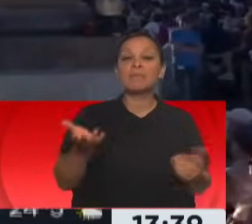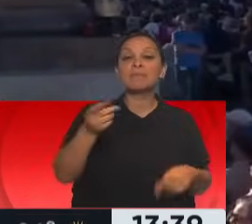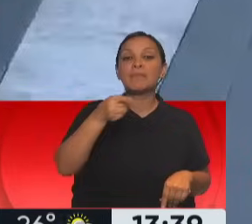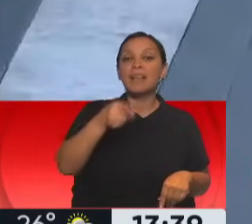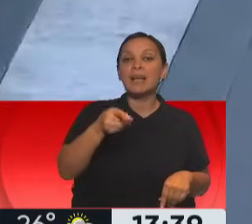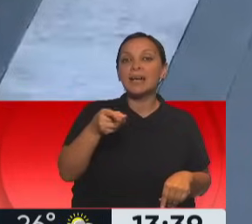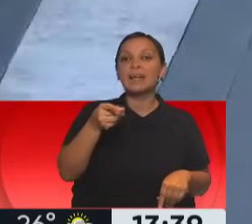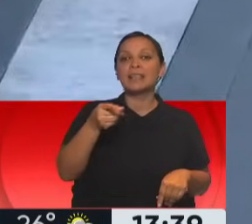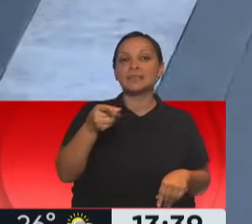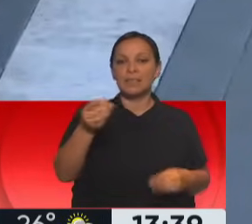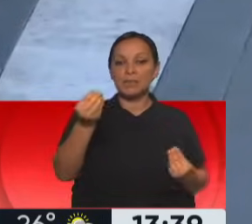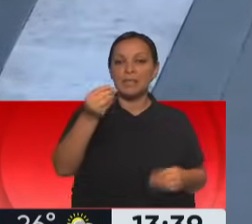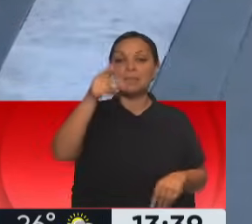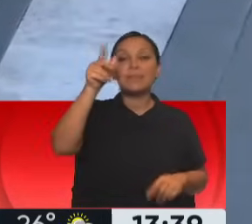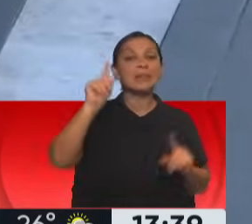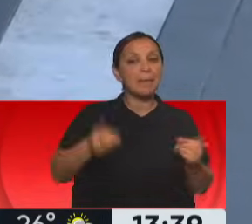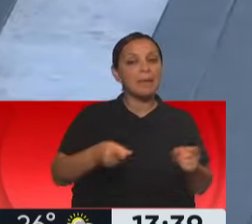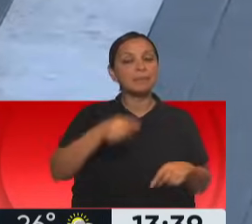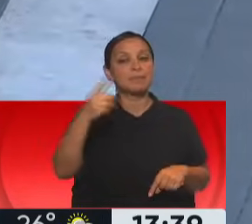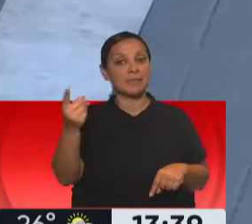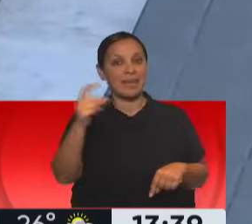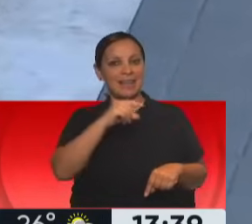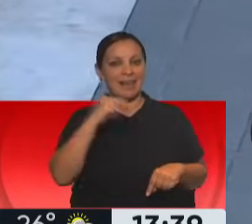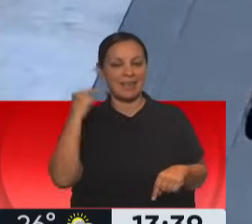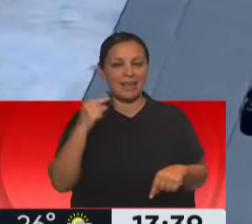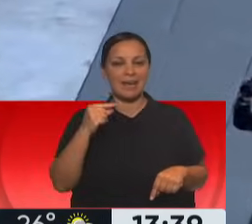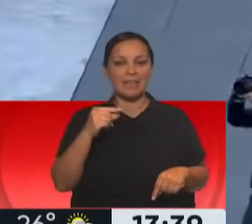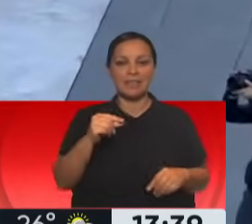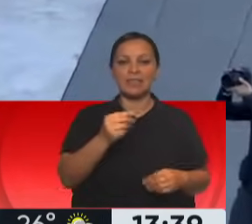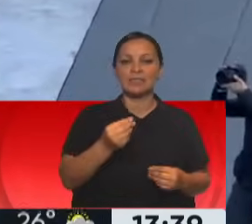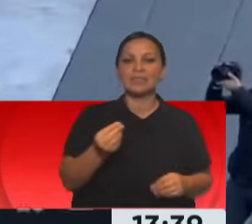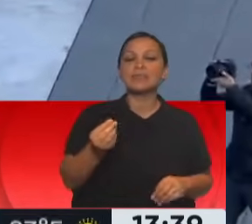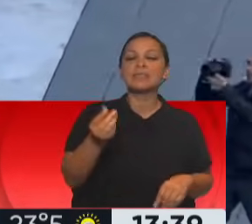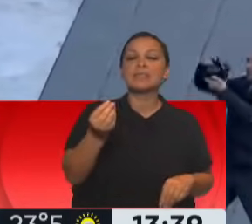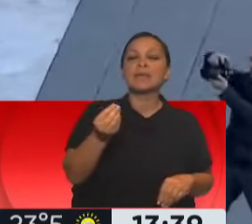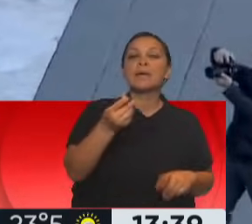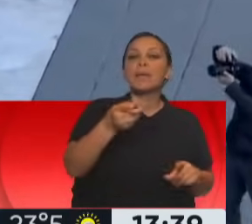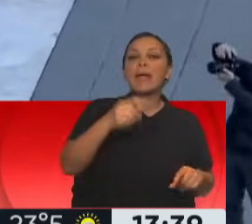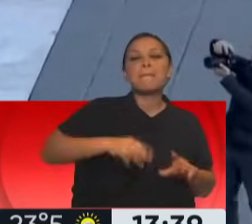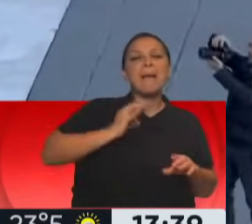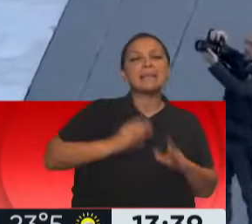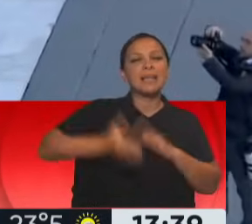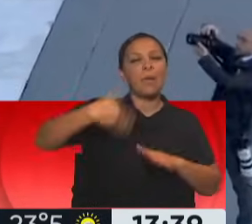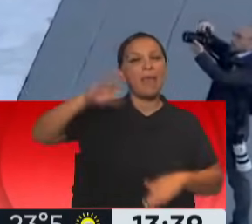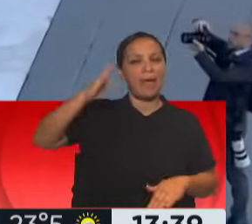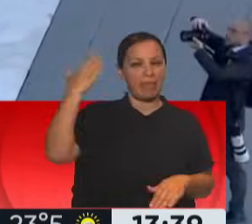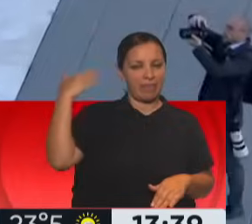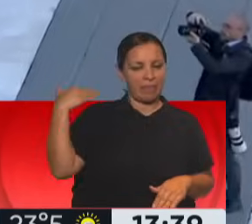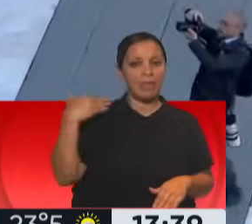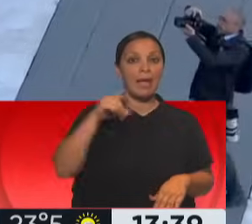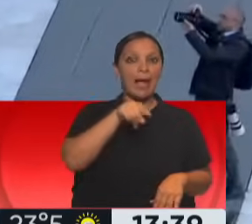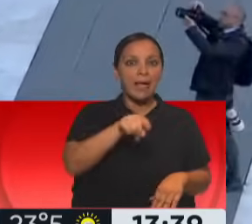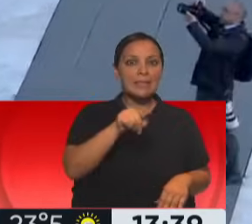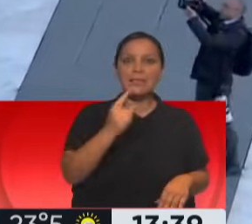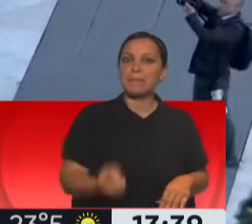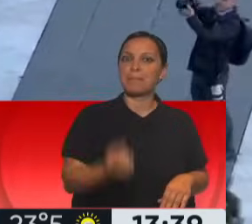el cardenal protodiácono, como recién lo decíamos, el de mayor rango o de mayor antigüedad, es el primero en dirigirse